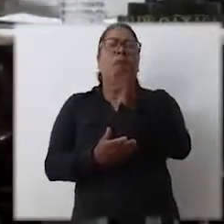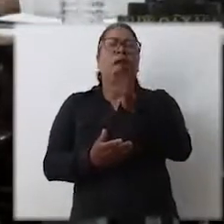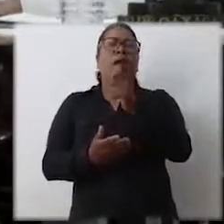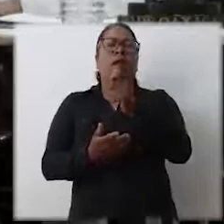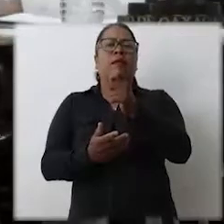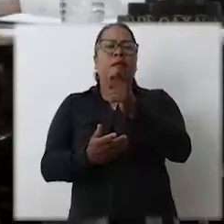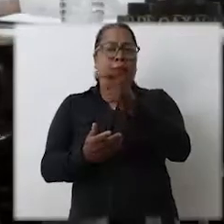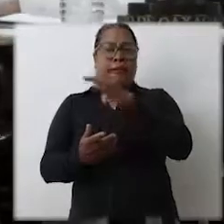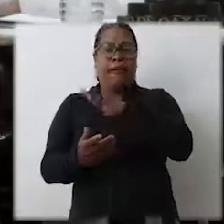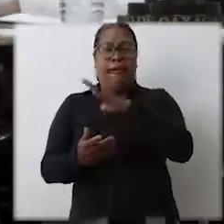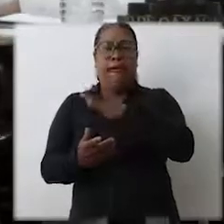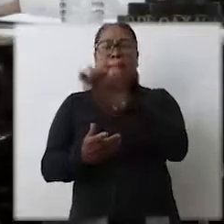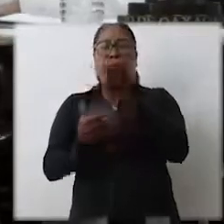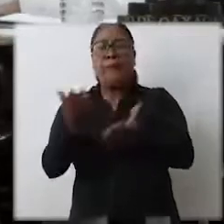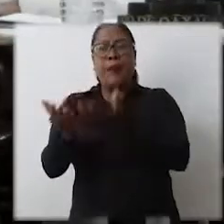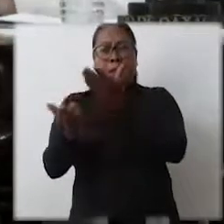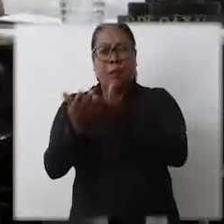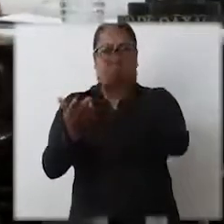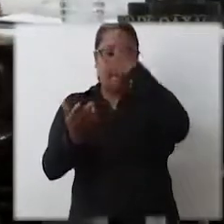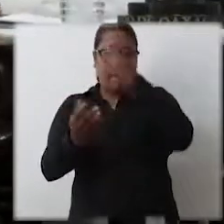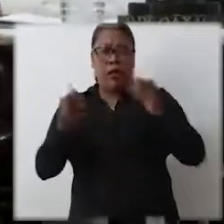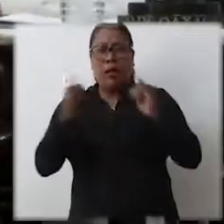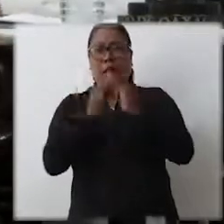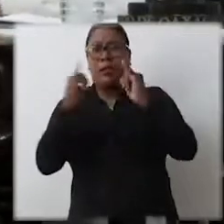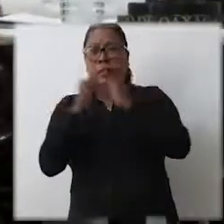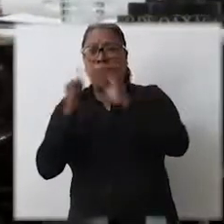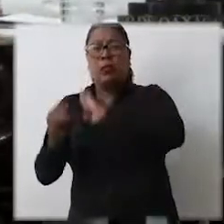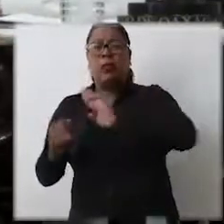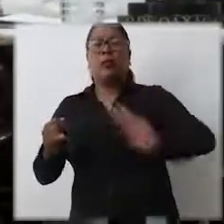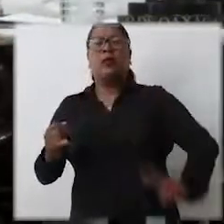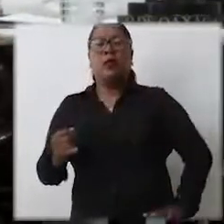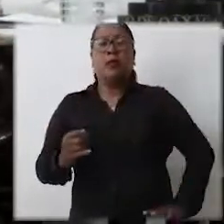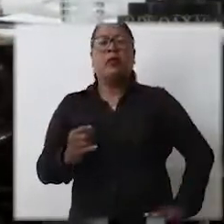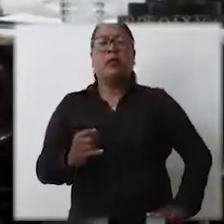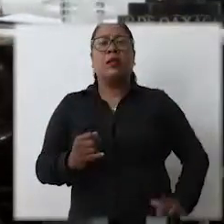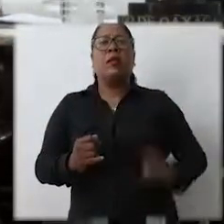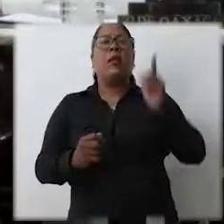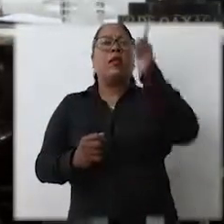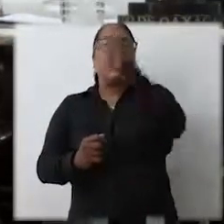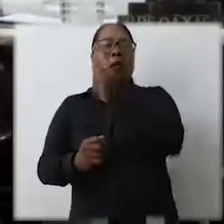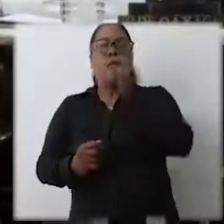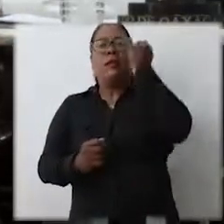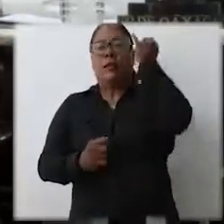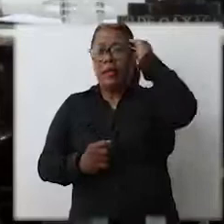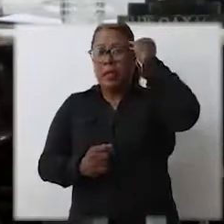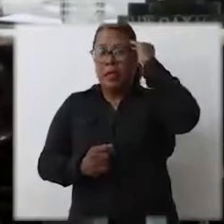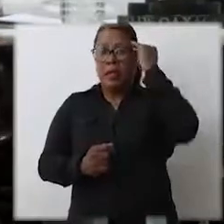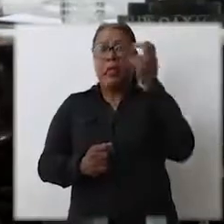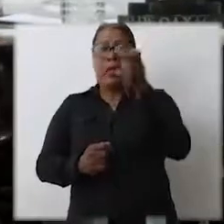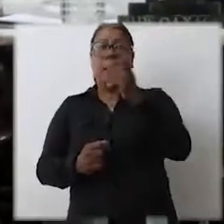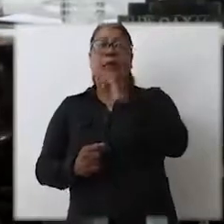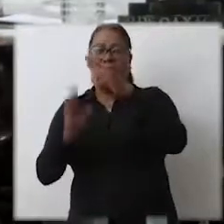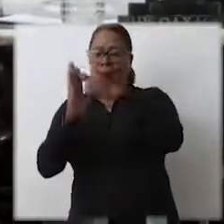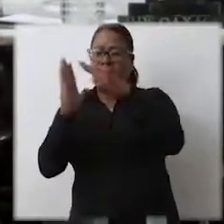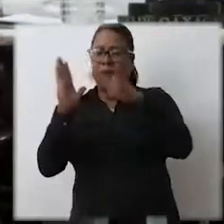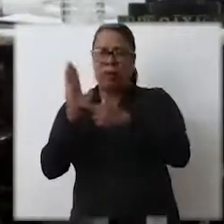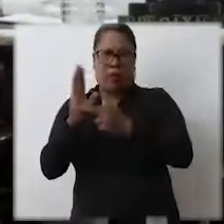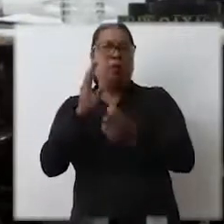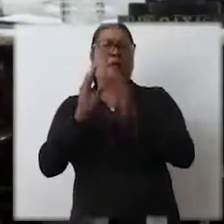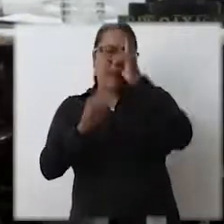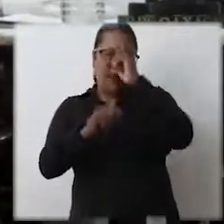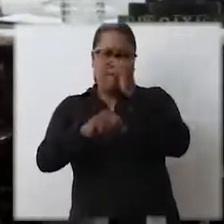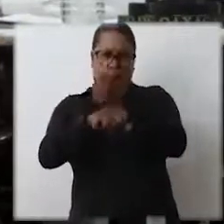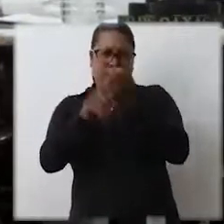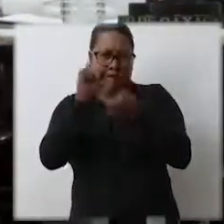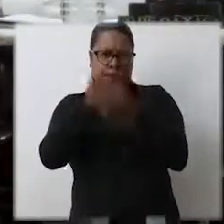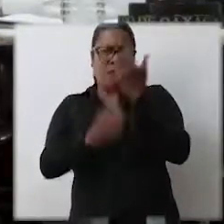Señora secretaria, someta a la consideración de este honorable cabildo si es de turnar el punto de acuerdo suscrito por un servidor